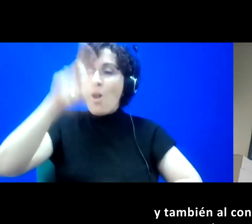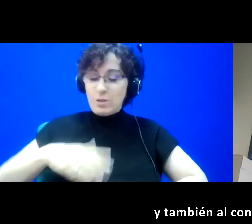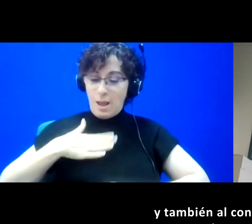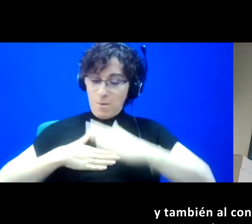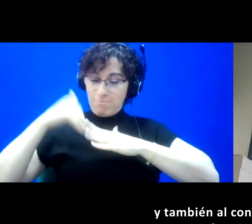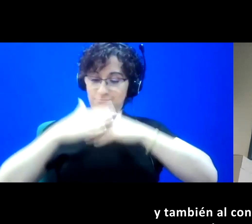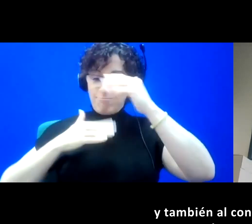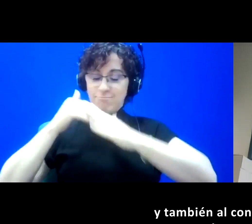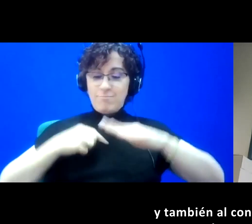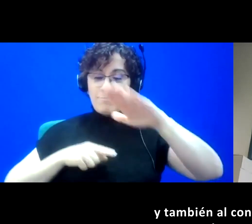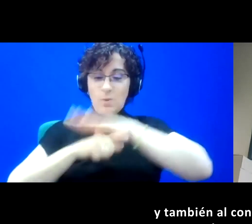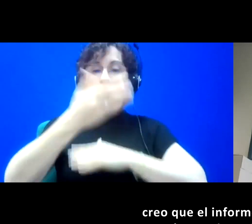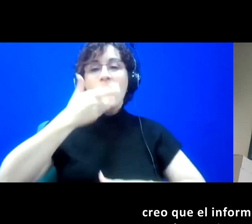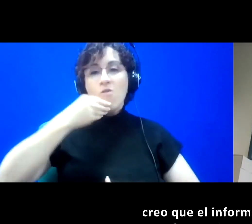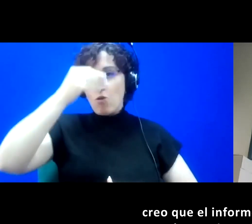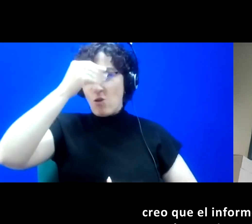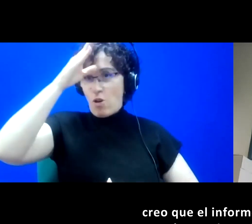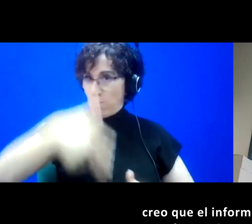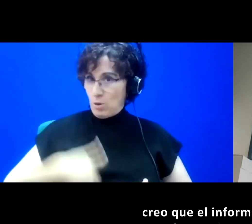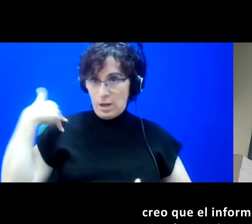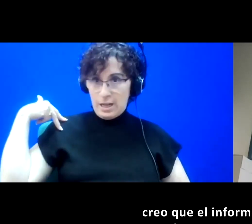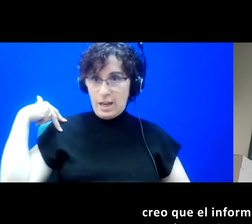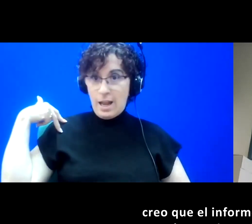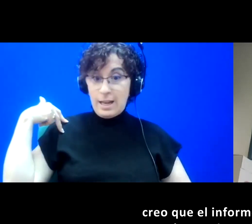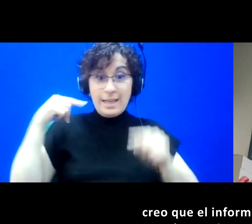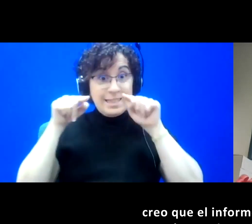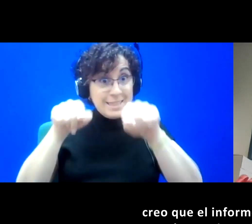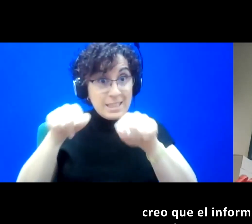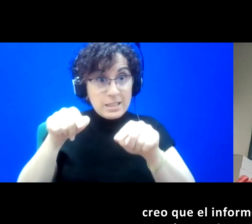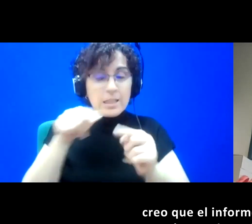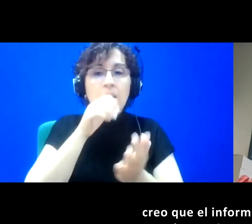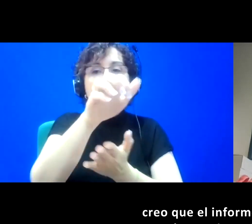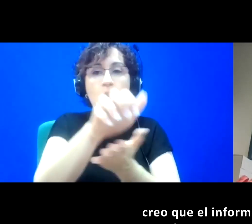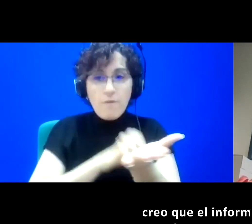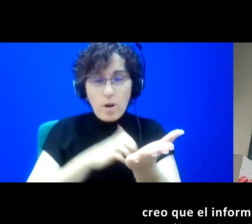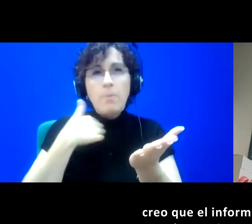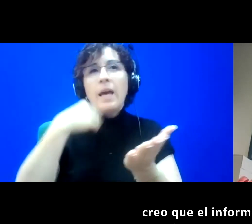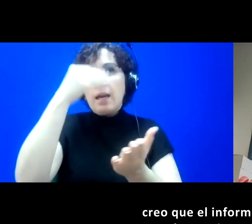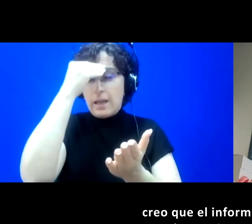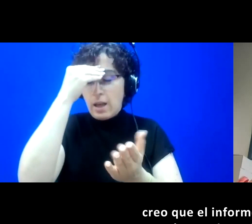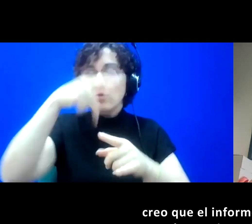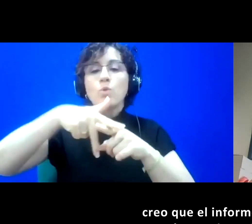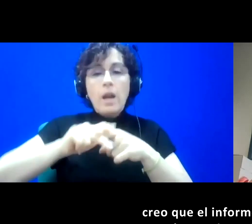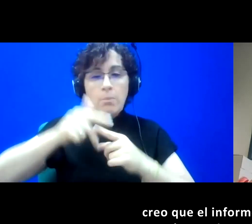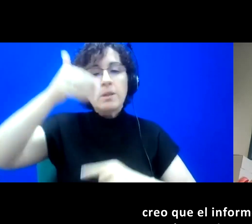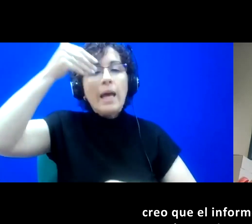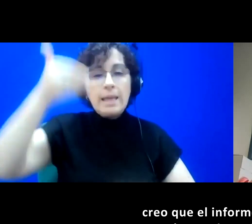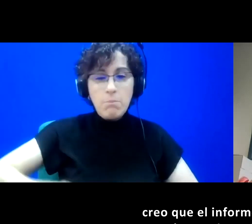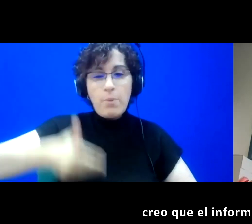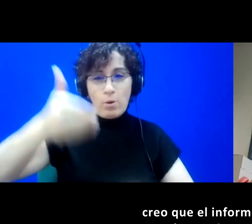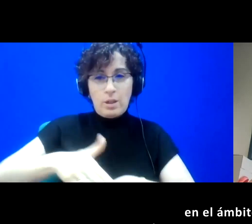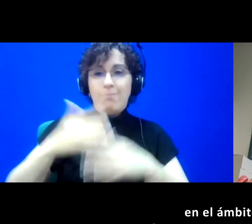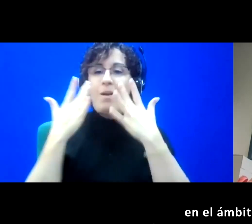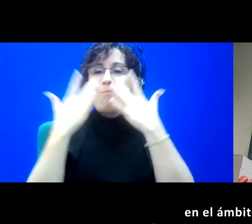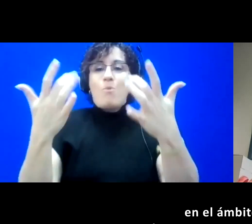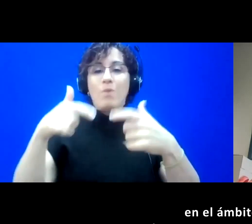En este sentido, yo también creo que el informe constituye una herramienta importante en ese